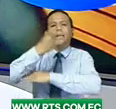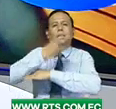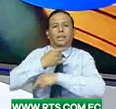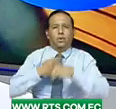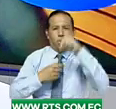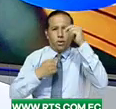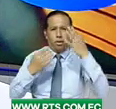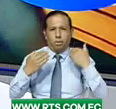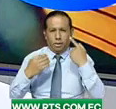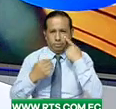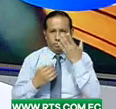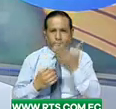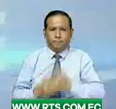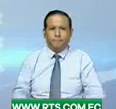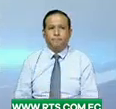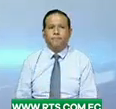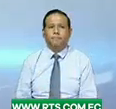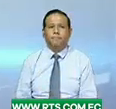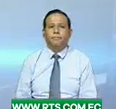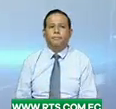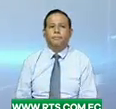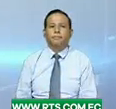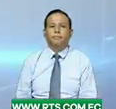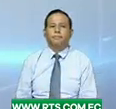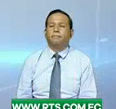de Guayaquil.